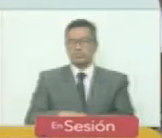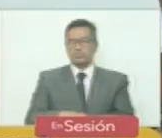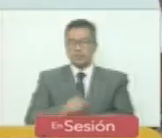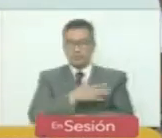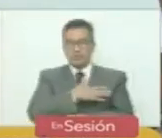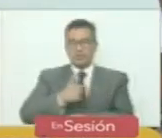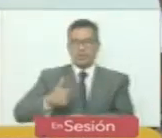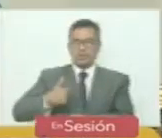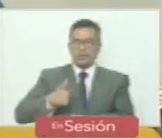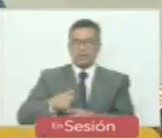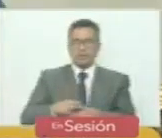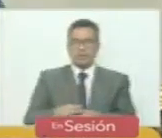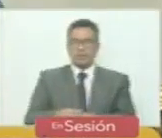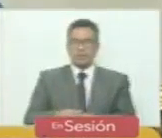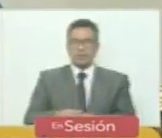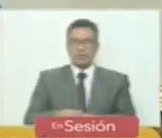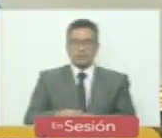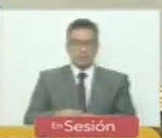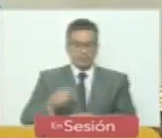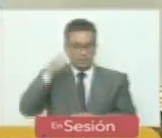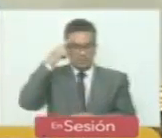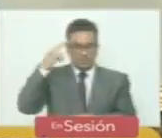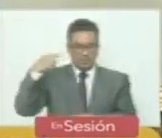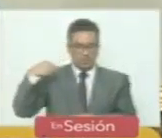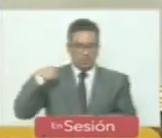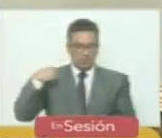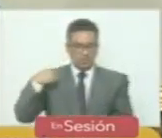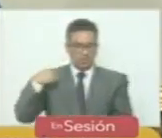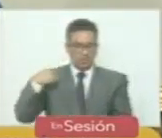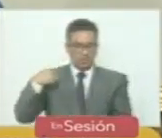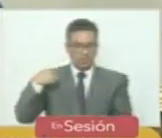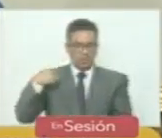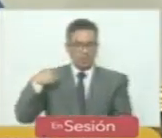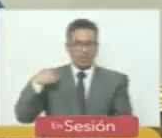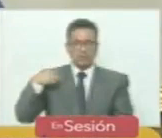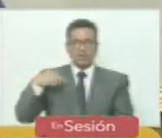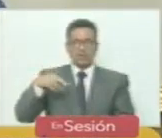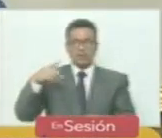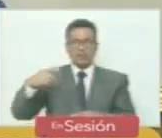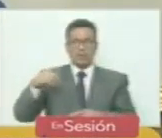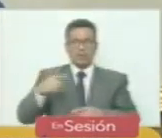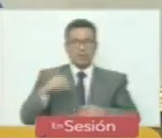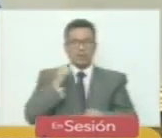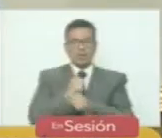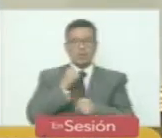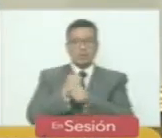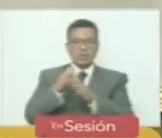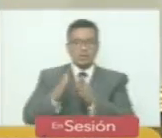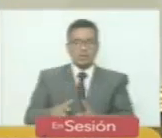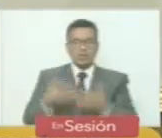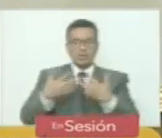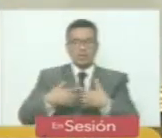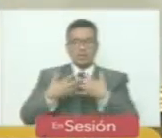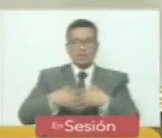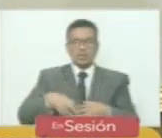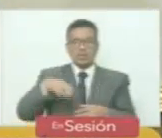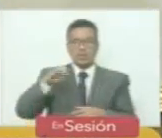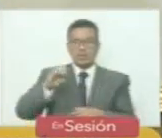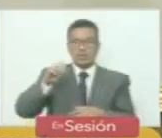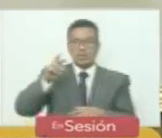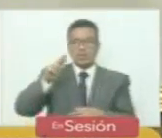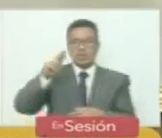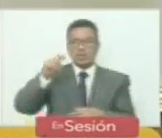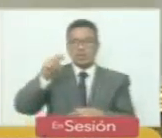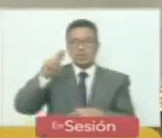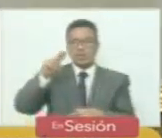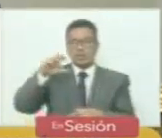Quisiéramos, con profundo orgullo, dejar en el derecho de palabra a una trabajadora de la empresa Emtrasur, que